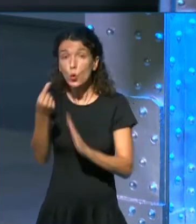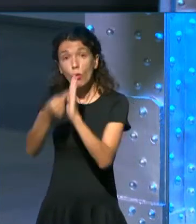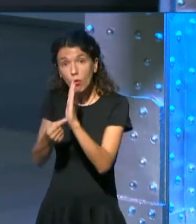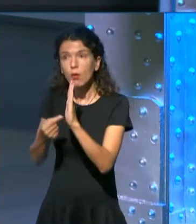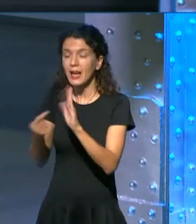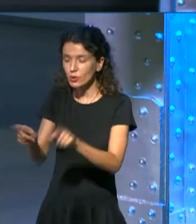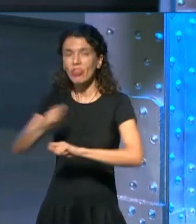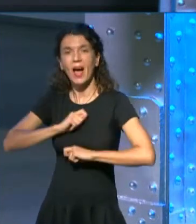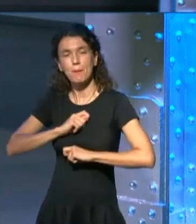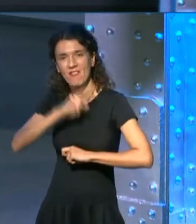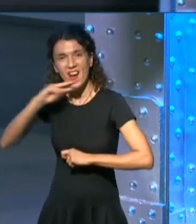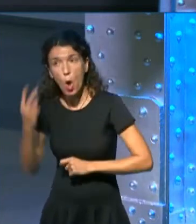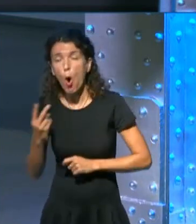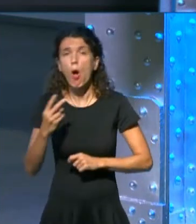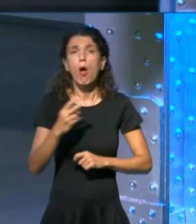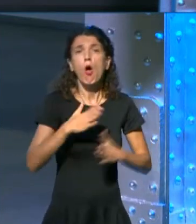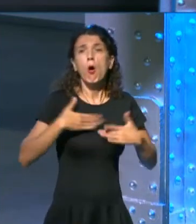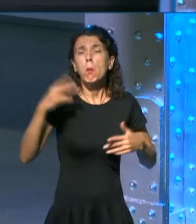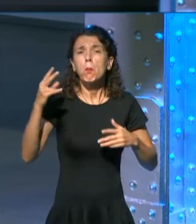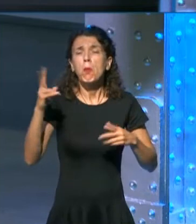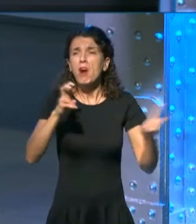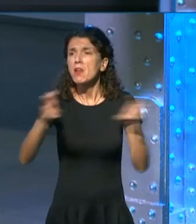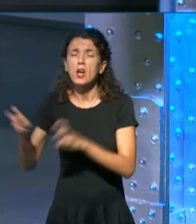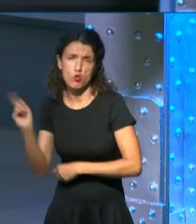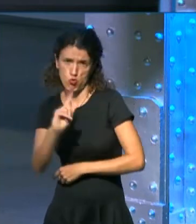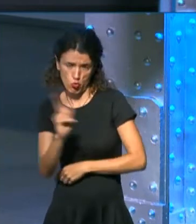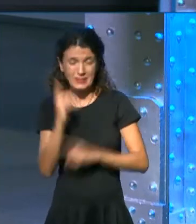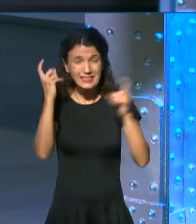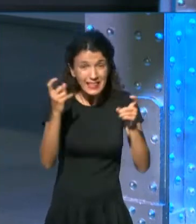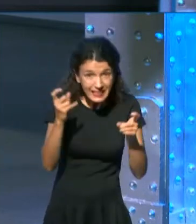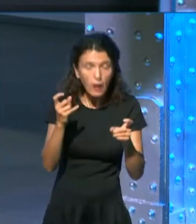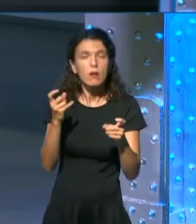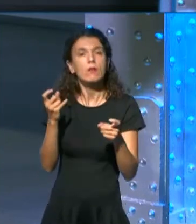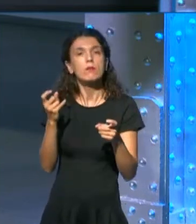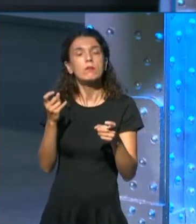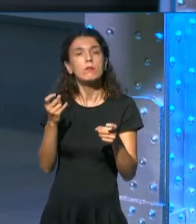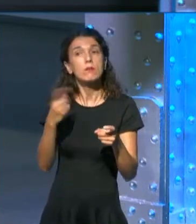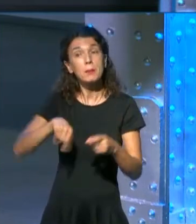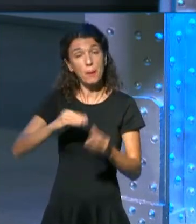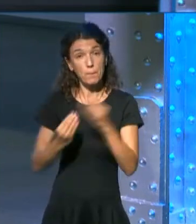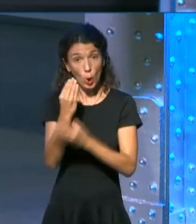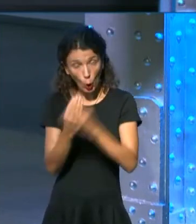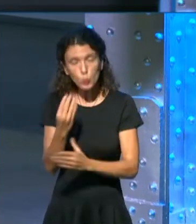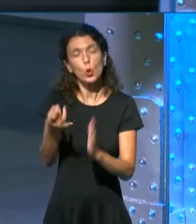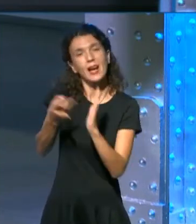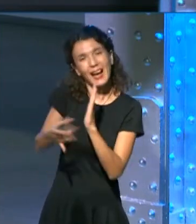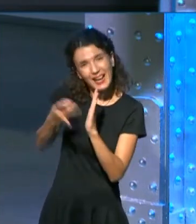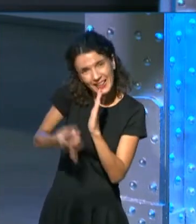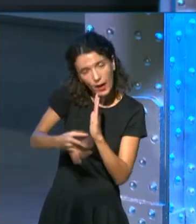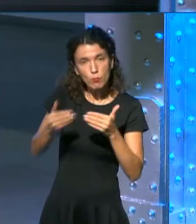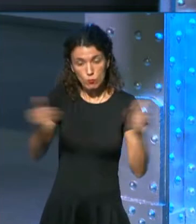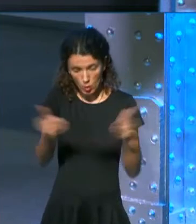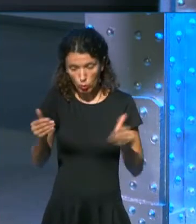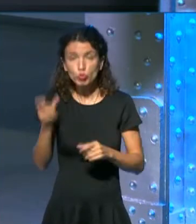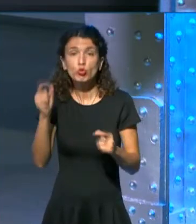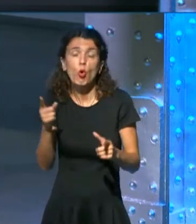aportan más valor, no cualquier cosa, de invertir en que tu producto tenga calidad desde el principio y no